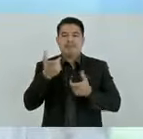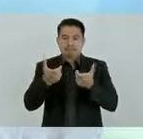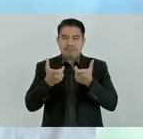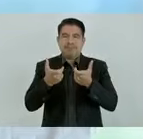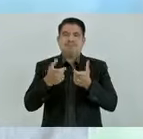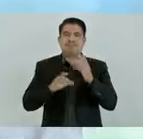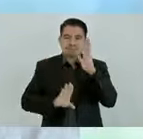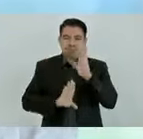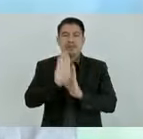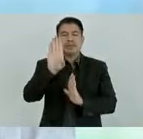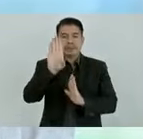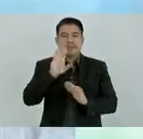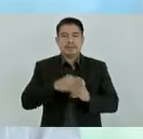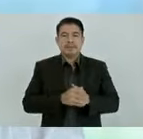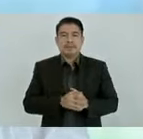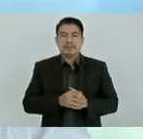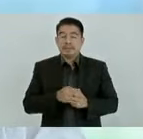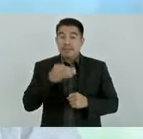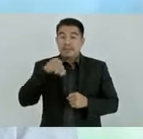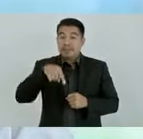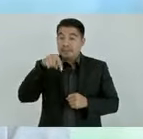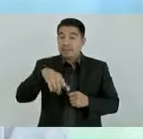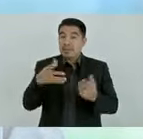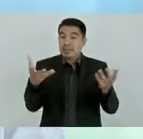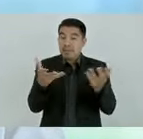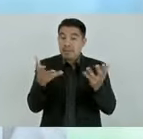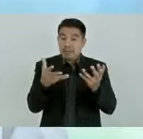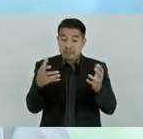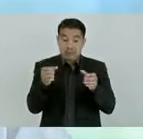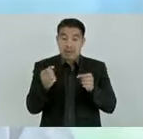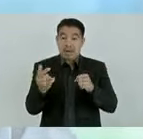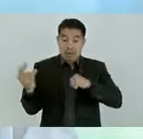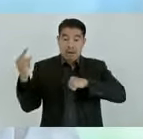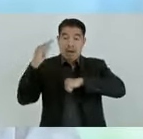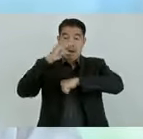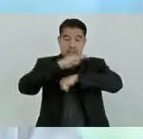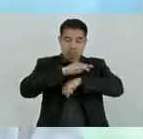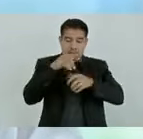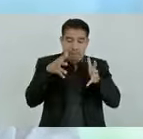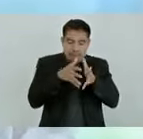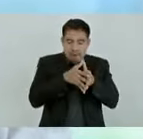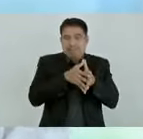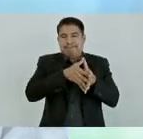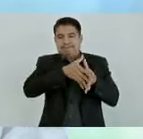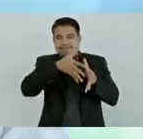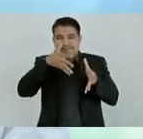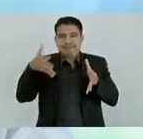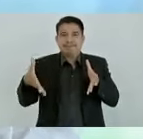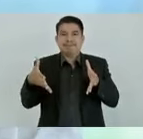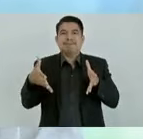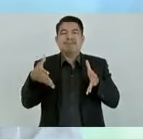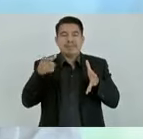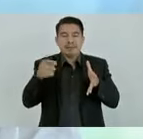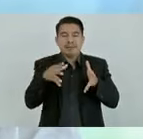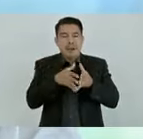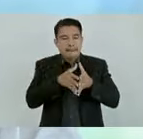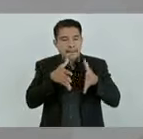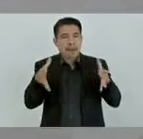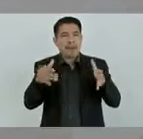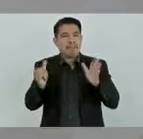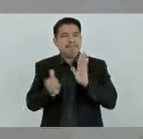Esto que se está haciendo de ampliar el aeropuerto es muy importante